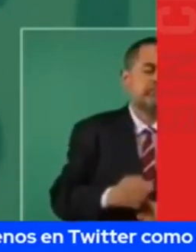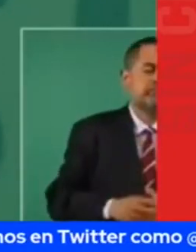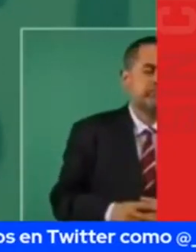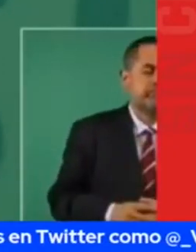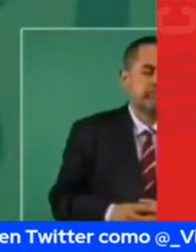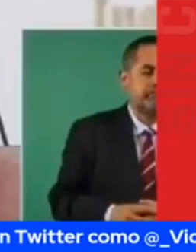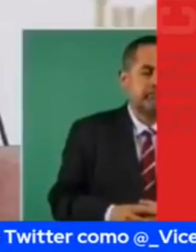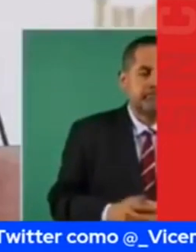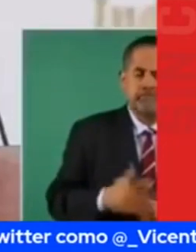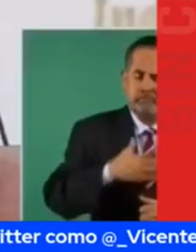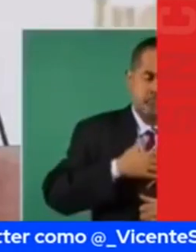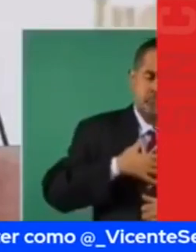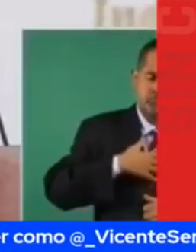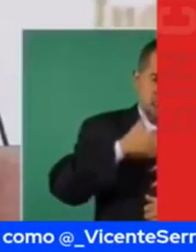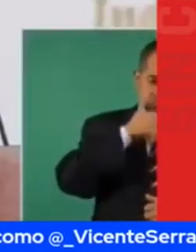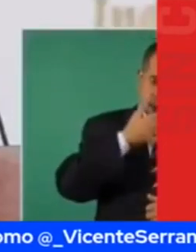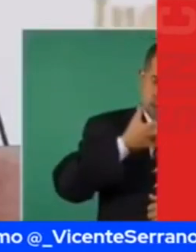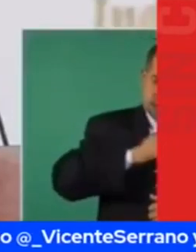Mi escudo,